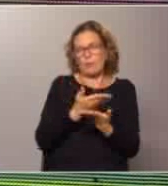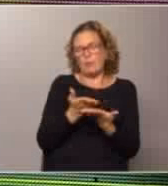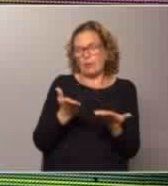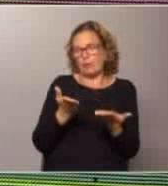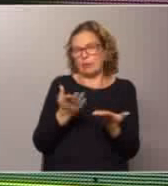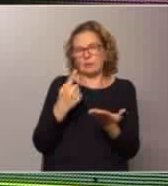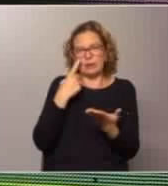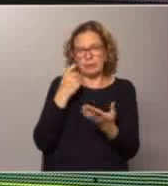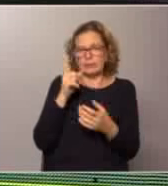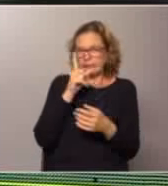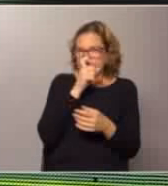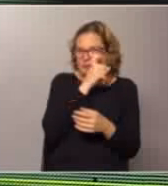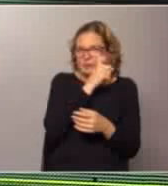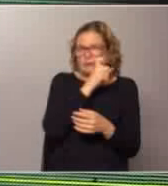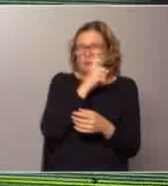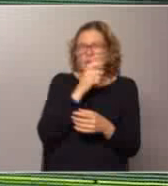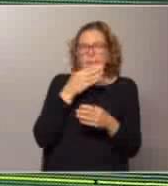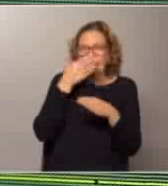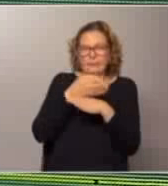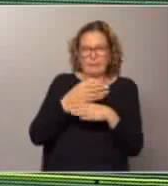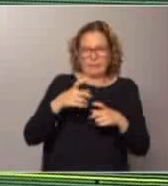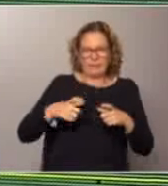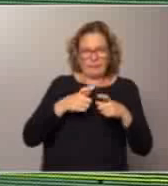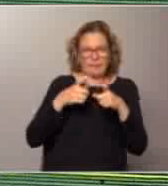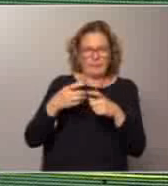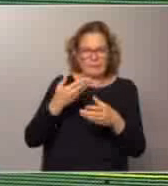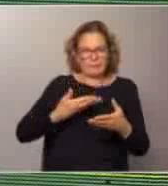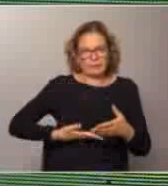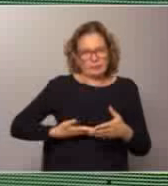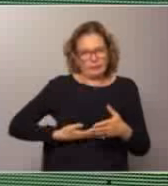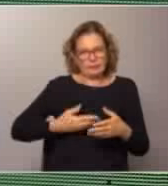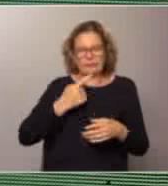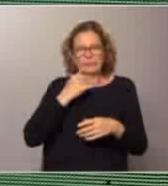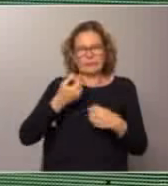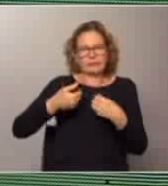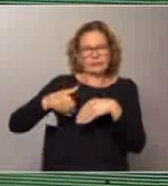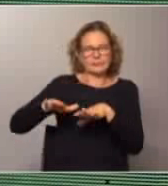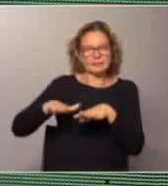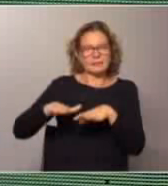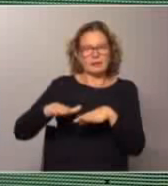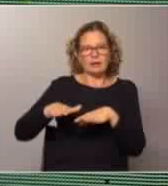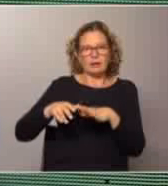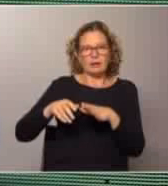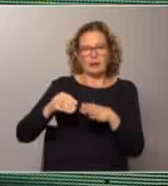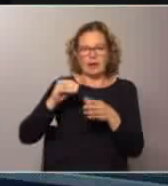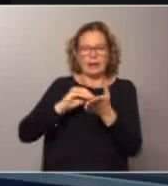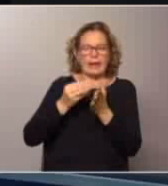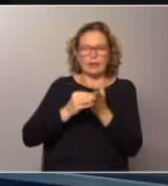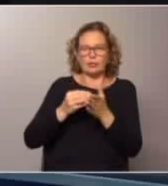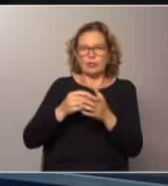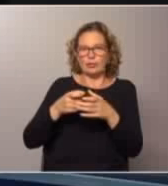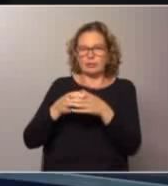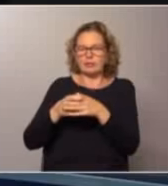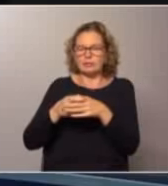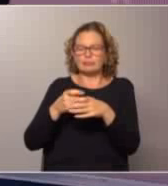así como es difícil cuando vamos al súper con hambre y dejar la panceta el cheddar y para el